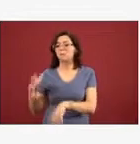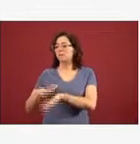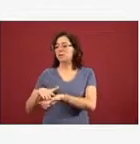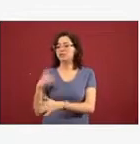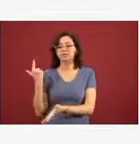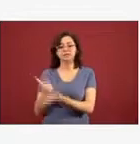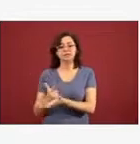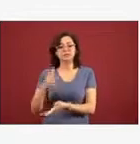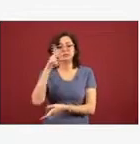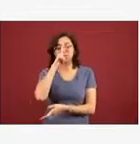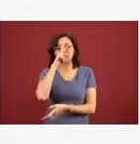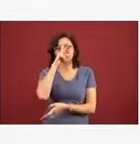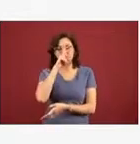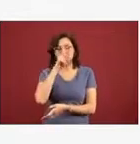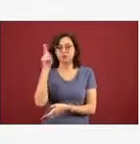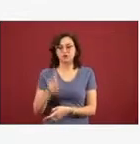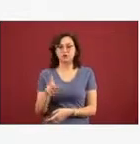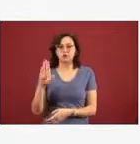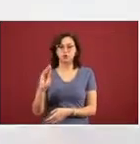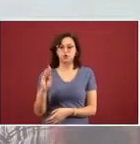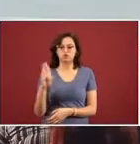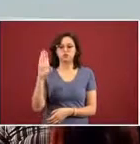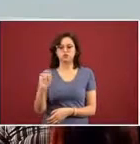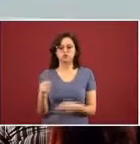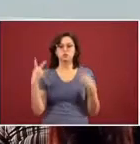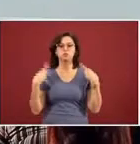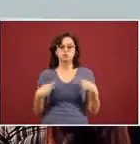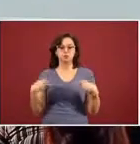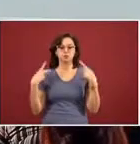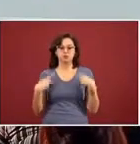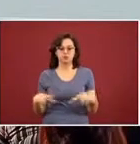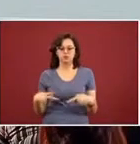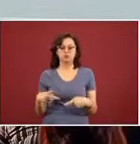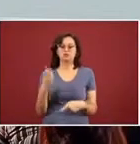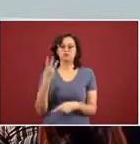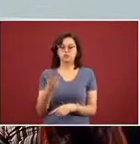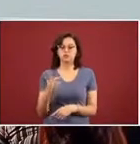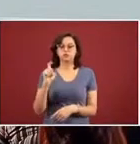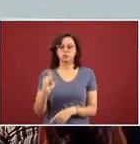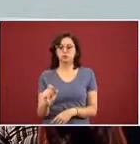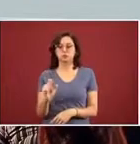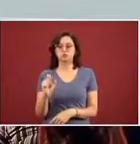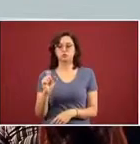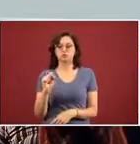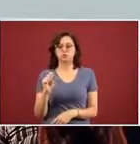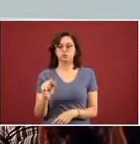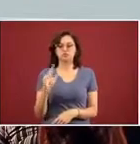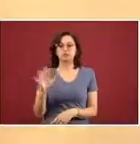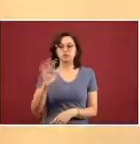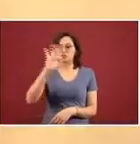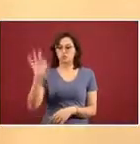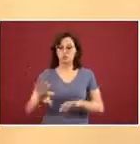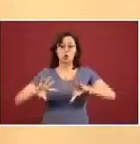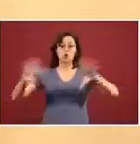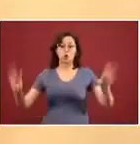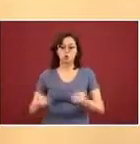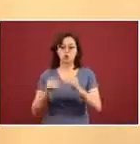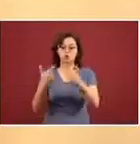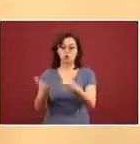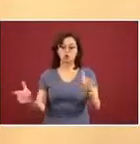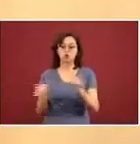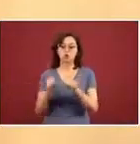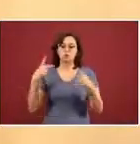crítica de la enfermedad, 89 personas, que representan el 3.65 del universo del escenario de los